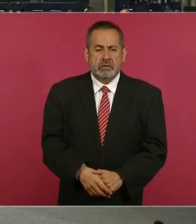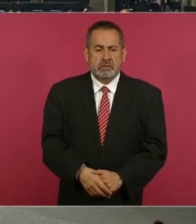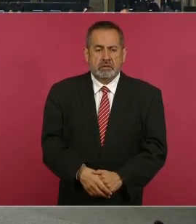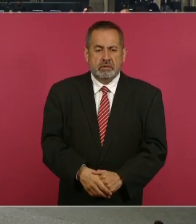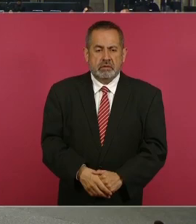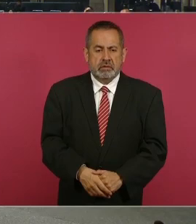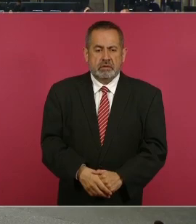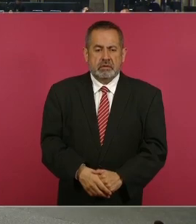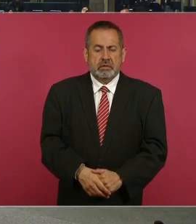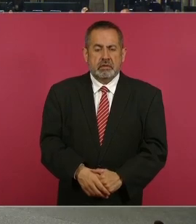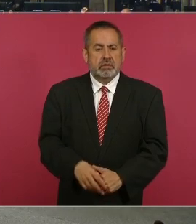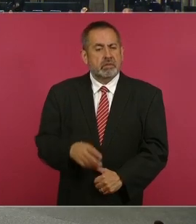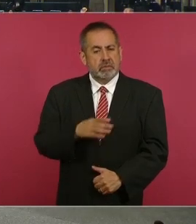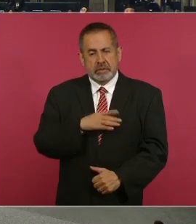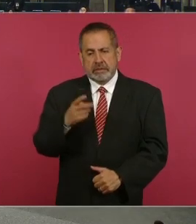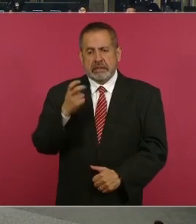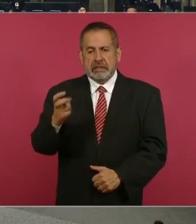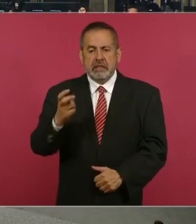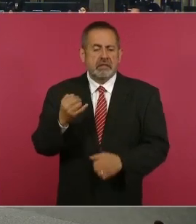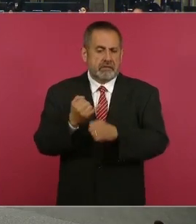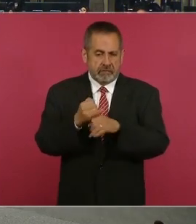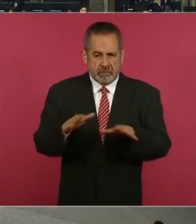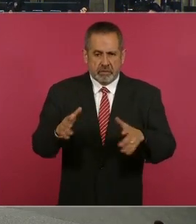Bueno, pues ese es el informe.